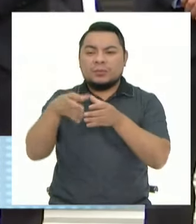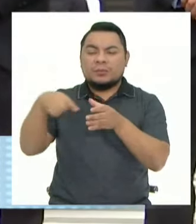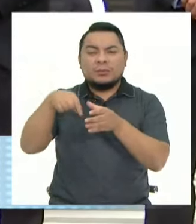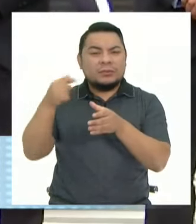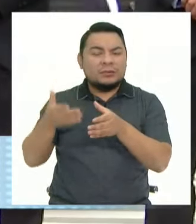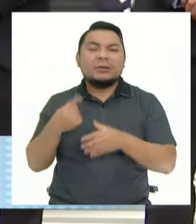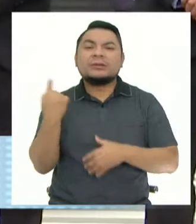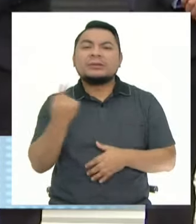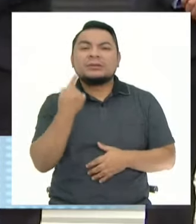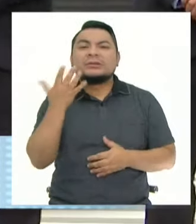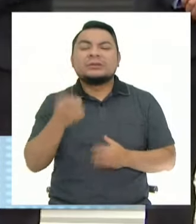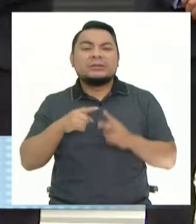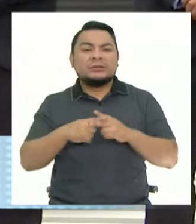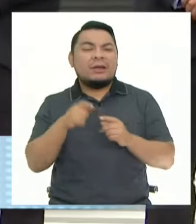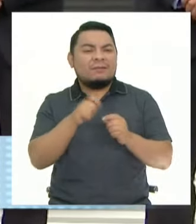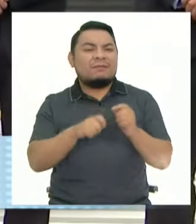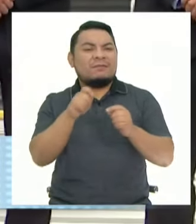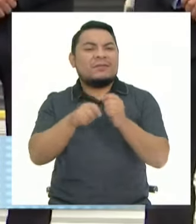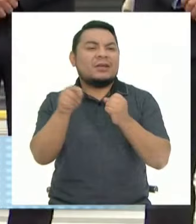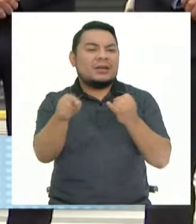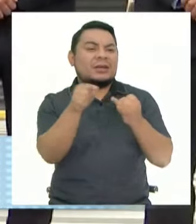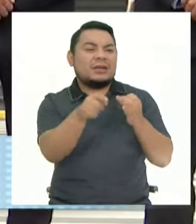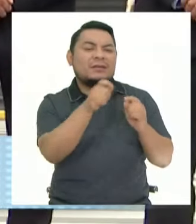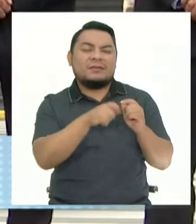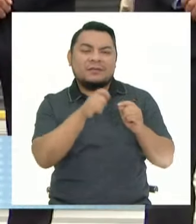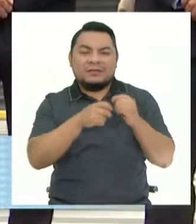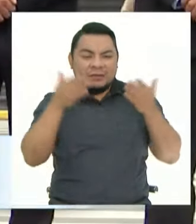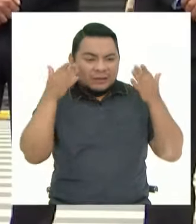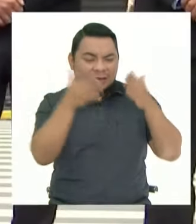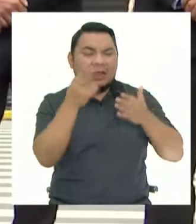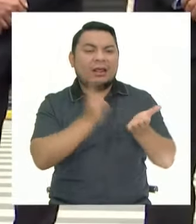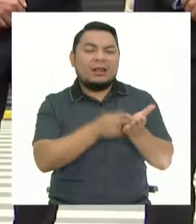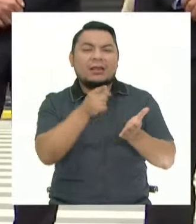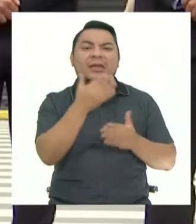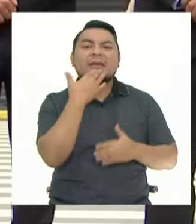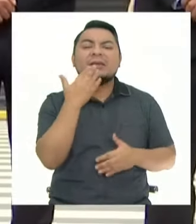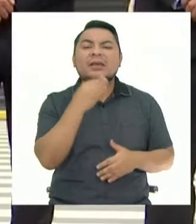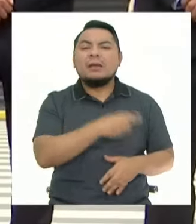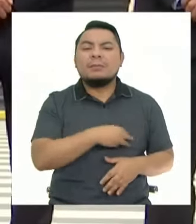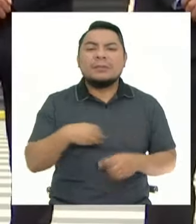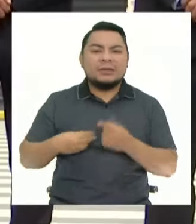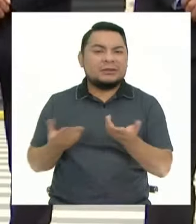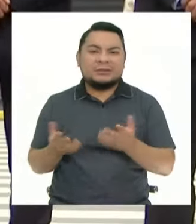solamente iniciar una persecución y está fijándose en quién es el ministro.